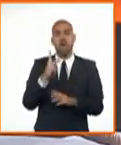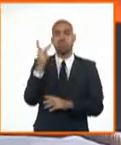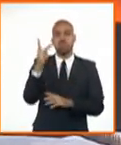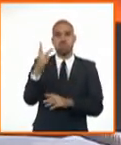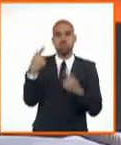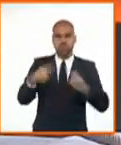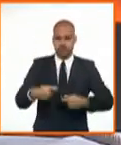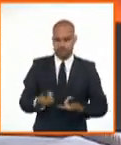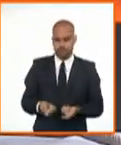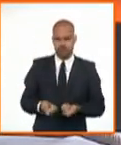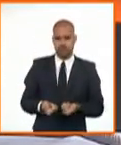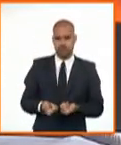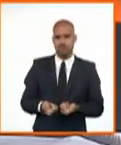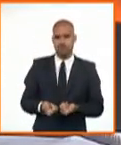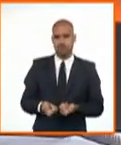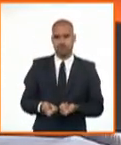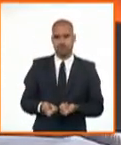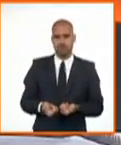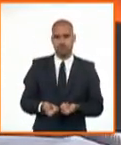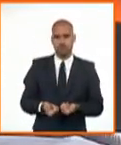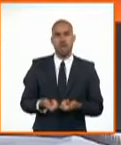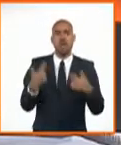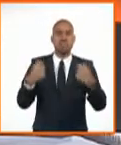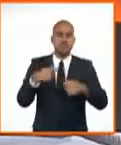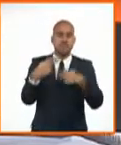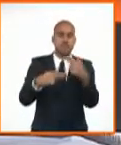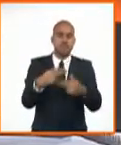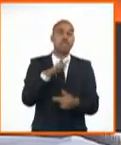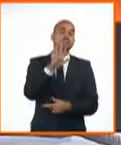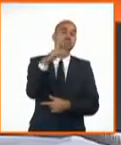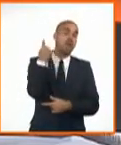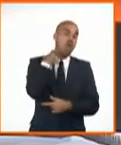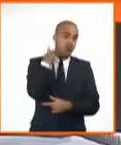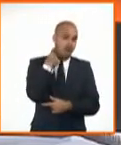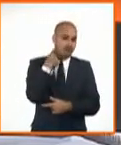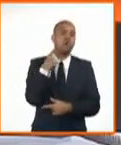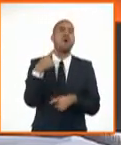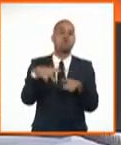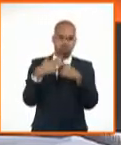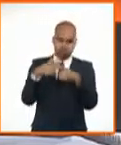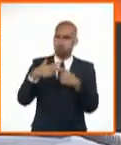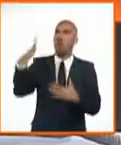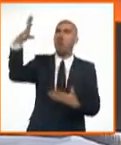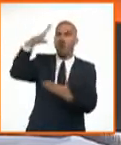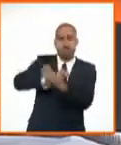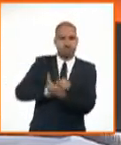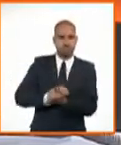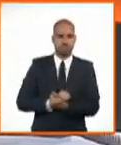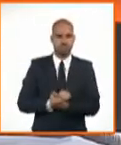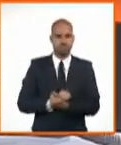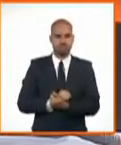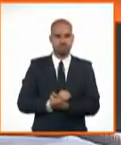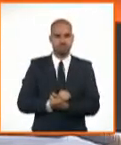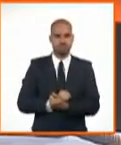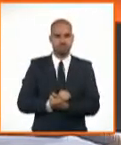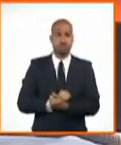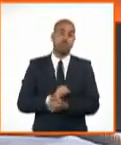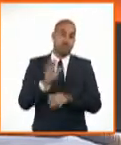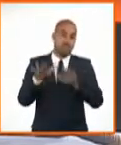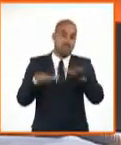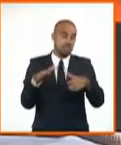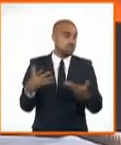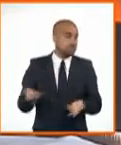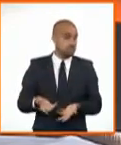mantenimiento capital que se debe realizar cada cinco años se debe realizar un mantenimiento capital con independencia de